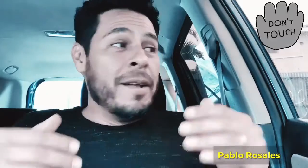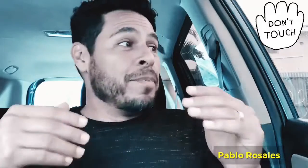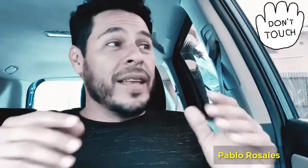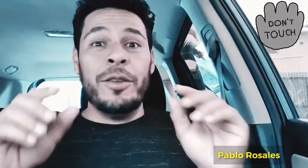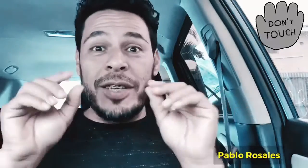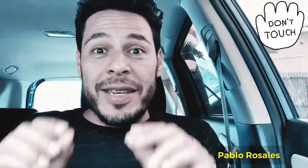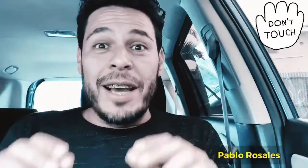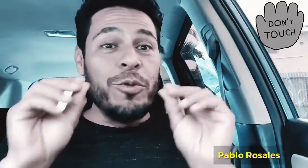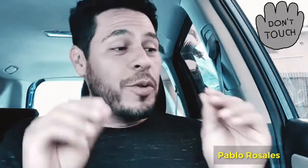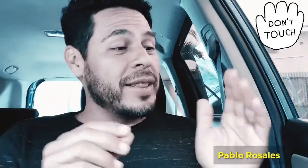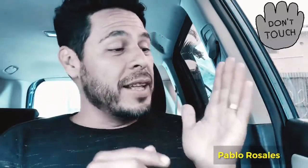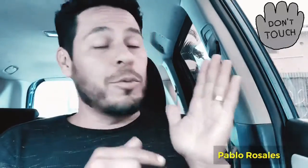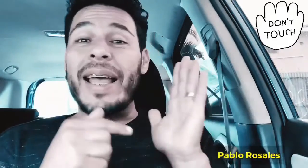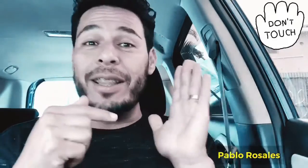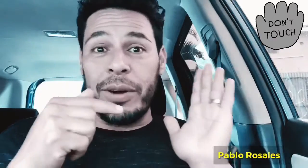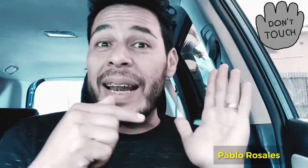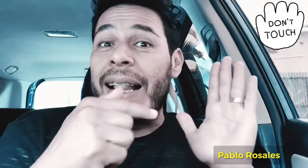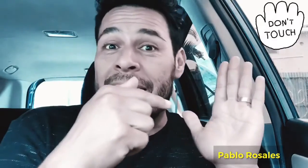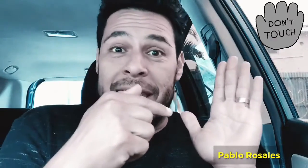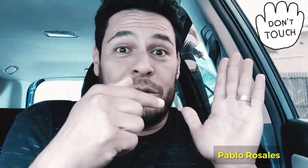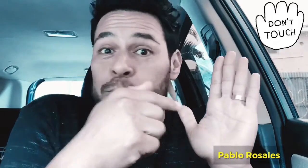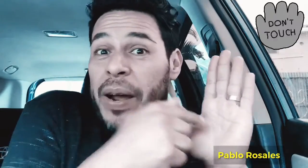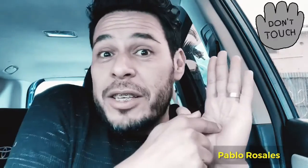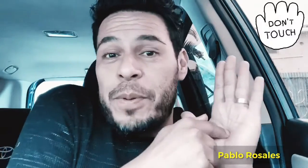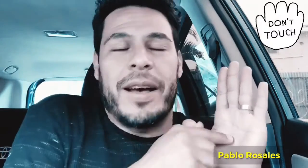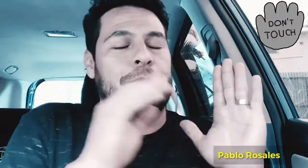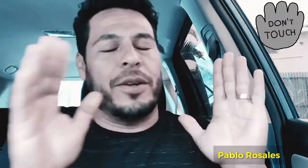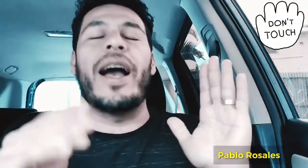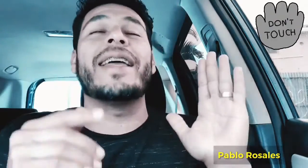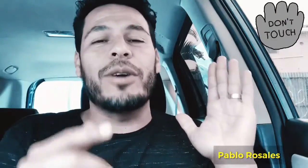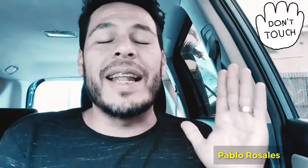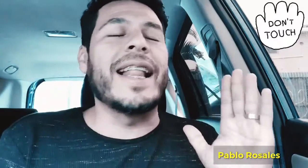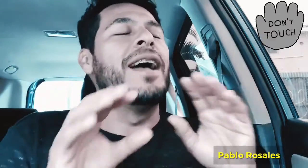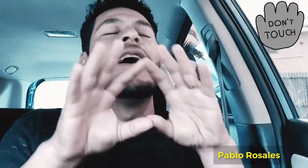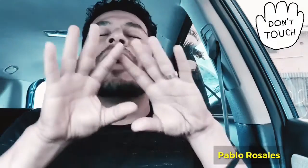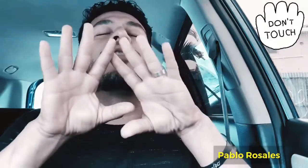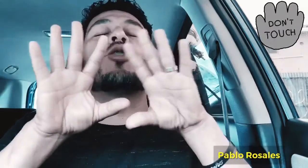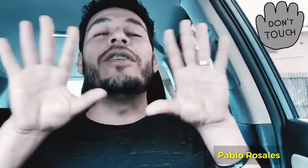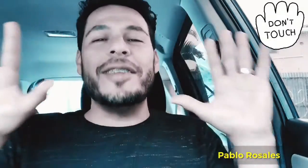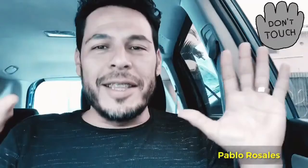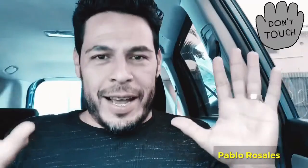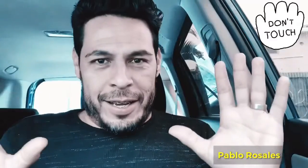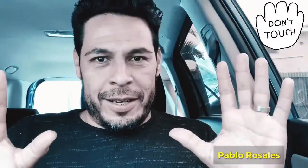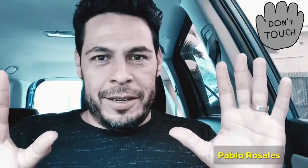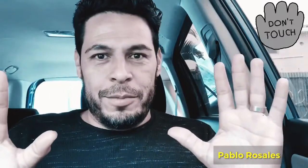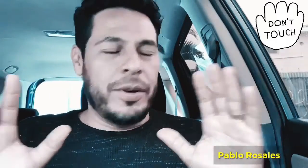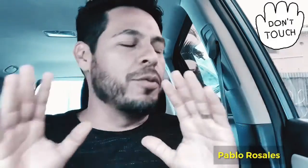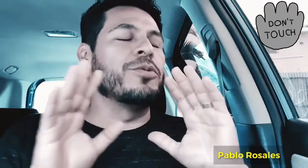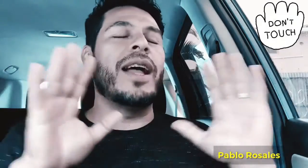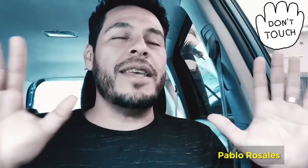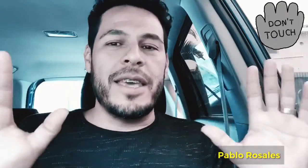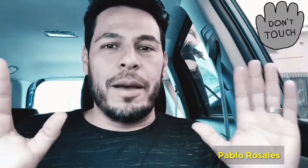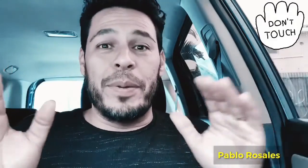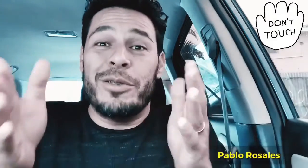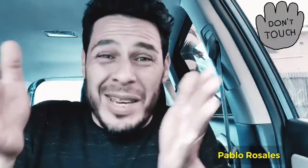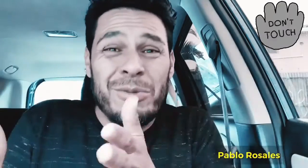cara nos enseñan un juguete en el cual hay que tocarle a la niña sus partes privadas, perdón, hay que tocarle a la trollcita, porque no es